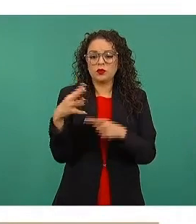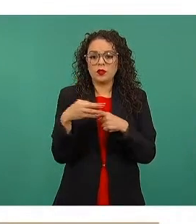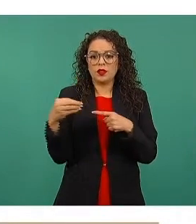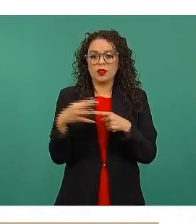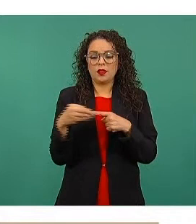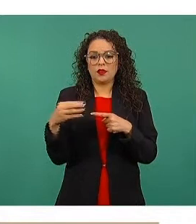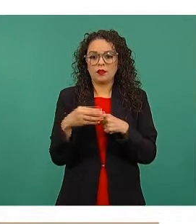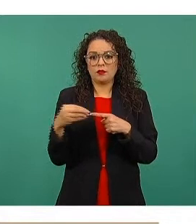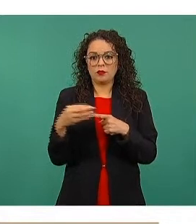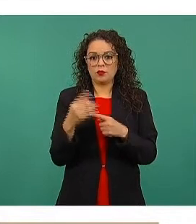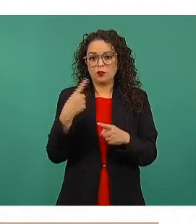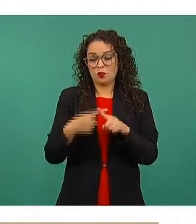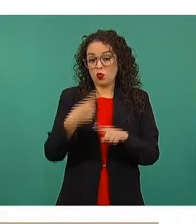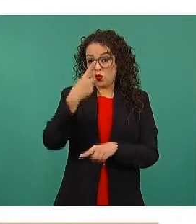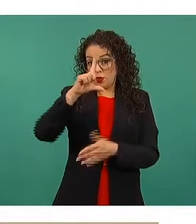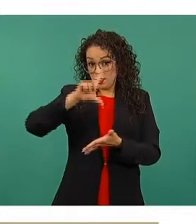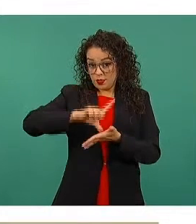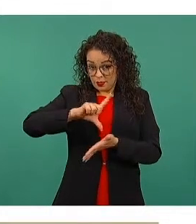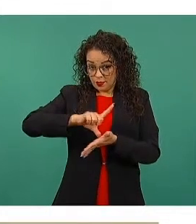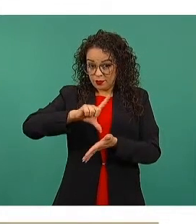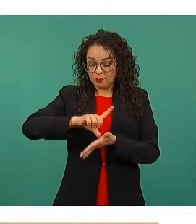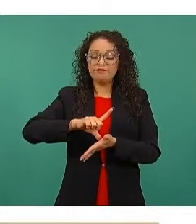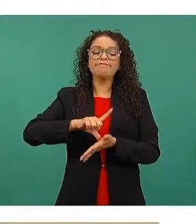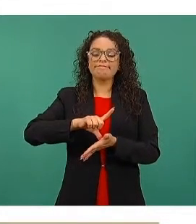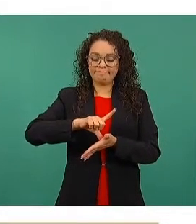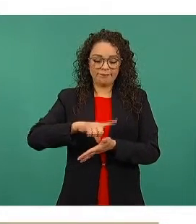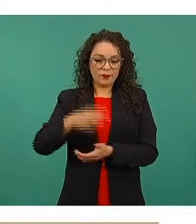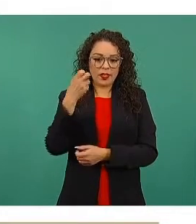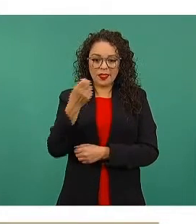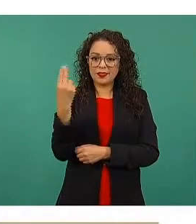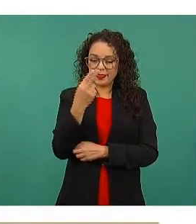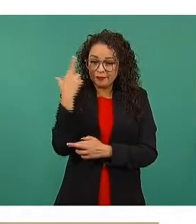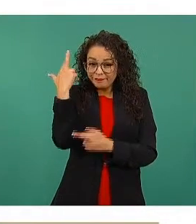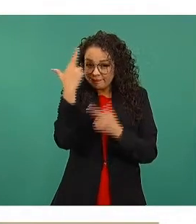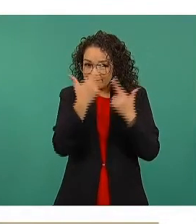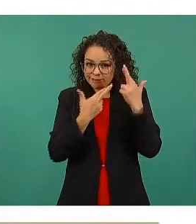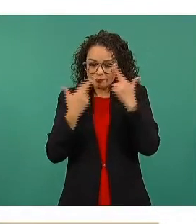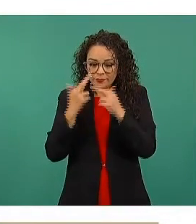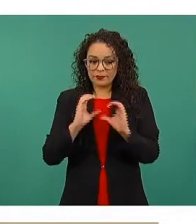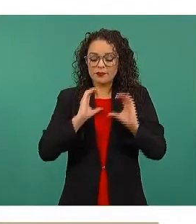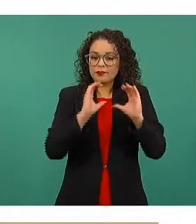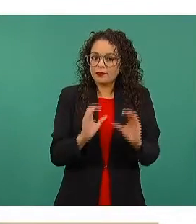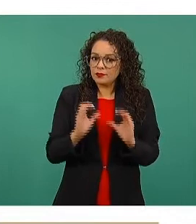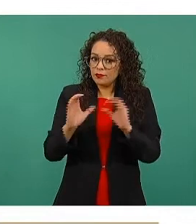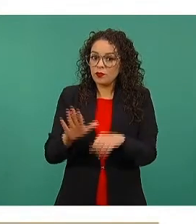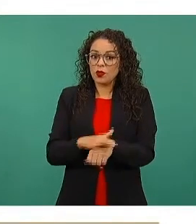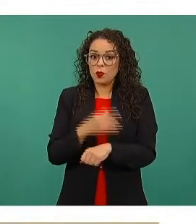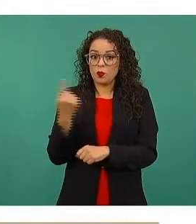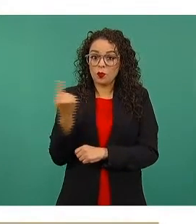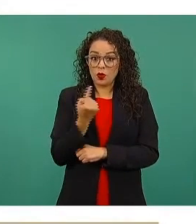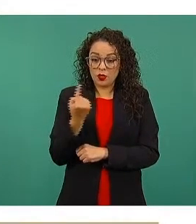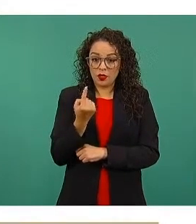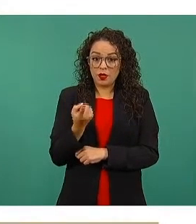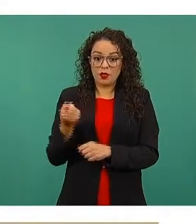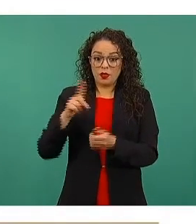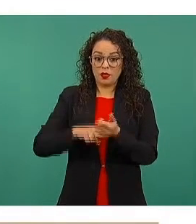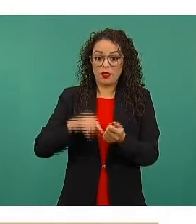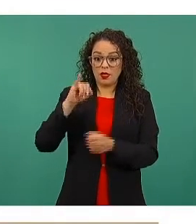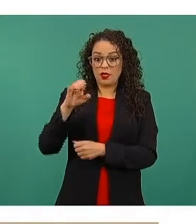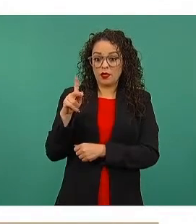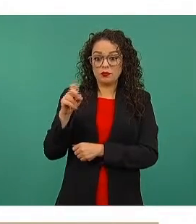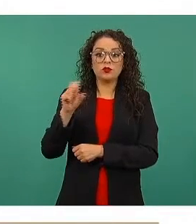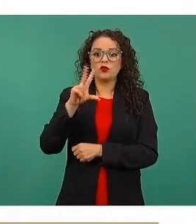4 pesos con 51 centavos a cada litro. Vamos a estar cuidando este tipo de casos porque lo que queremos es que el incentivo fiscal no se